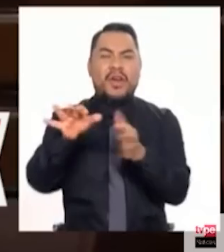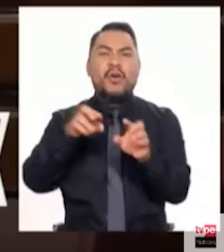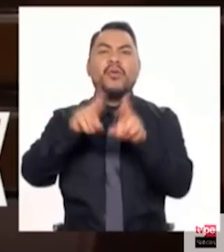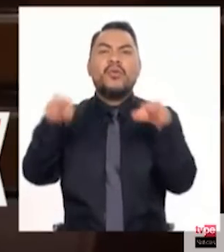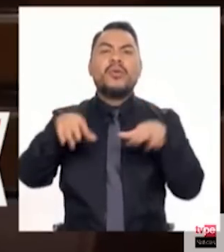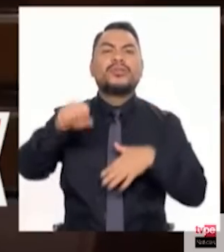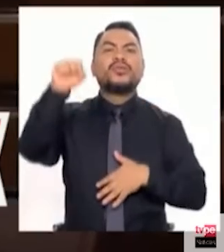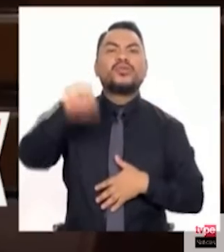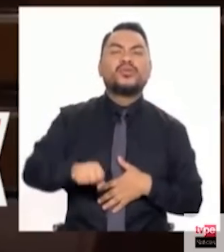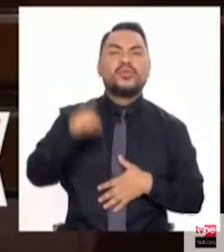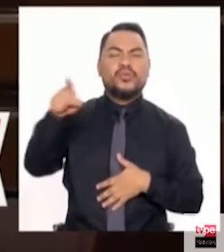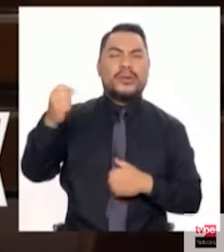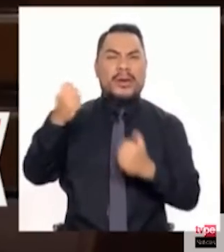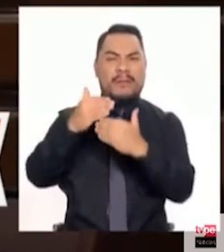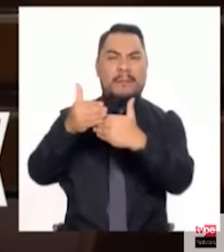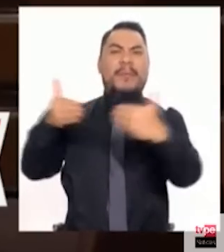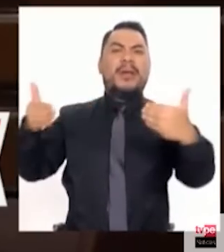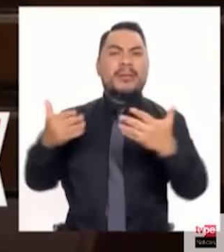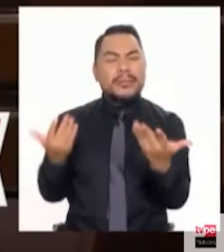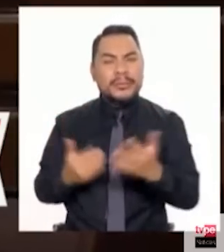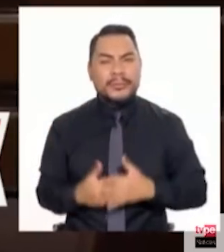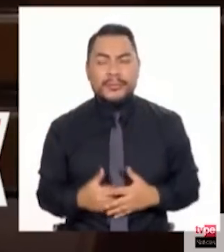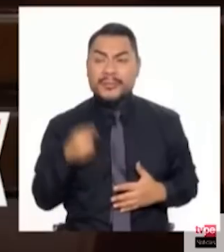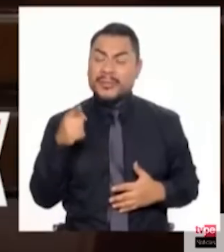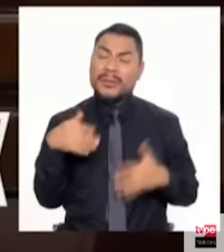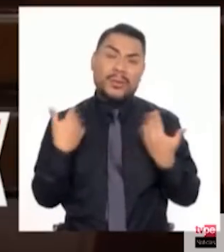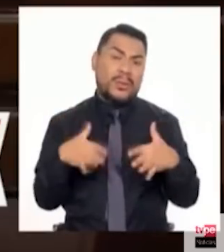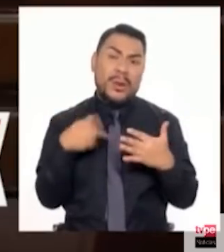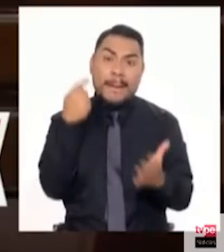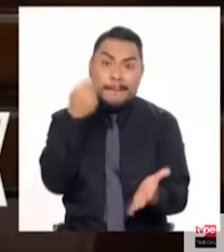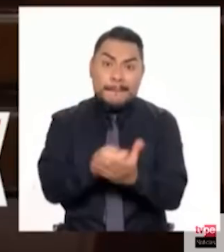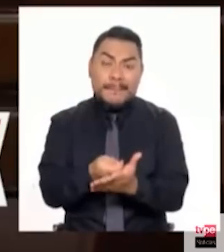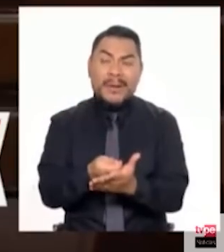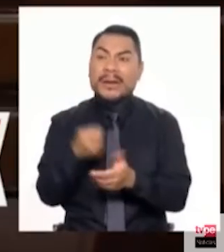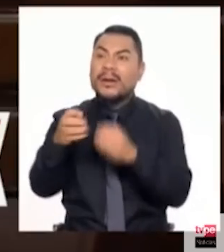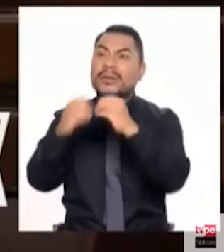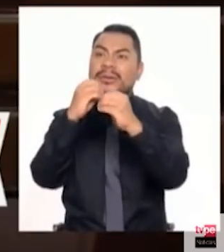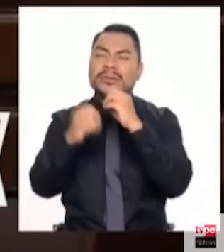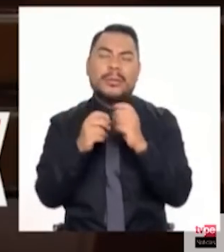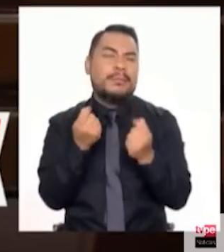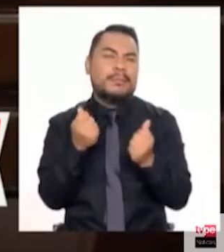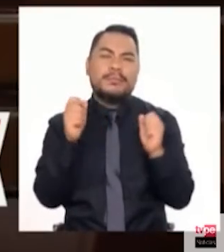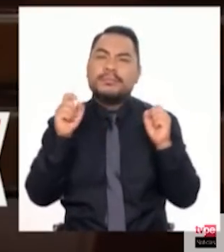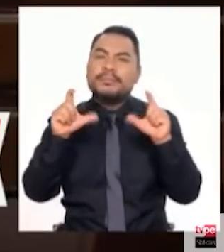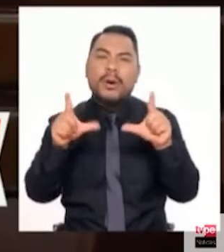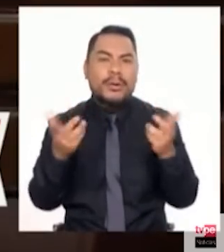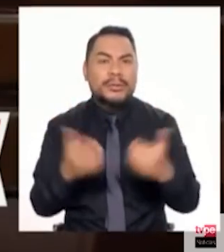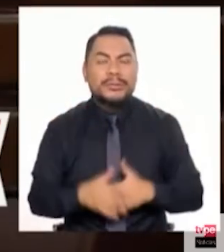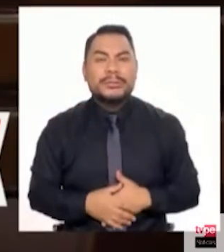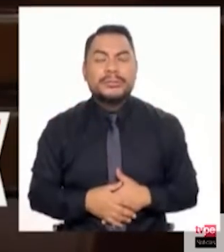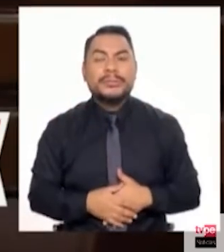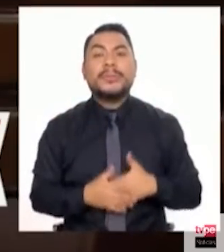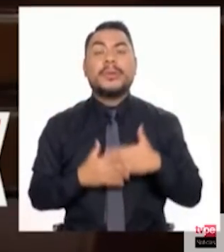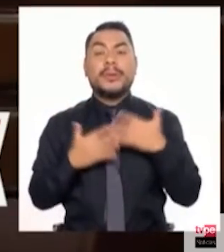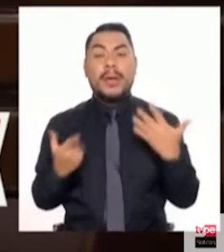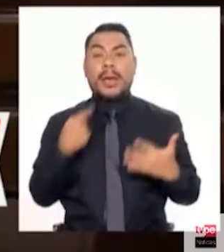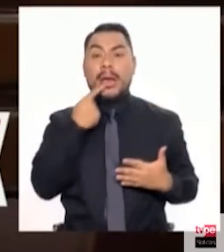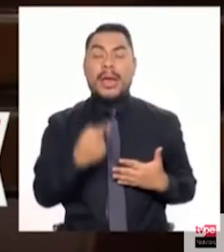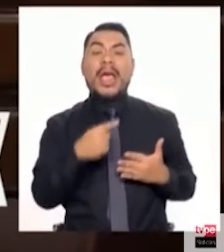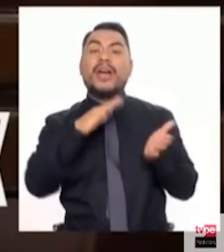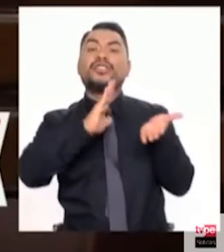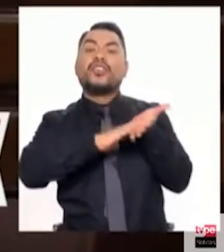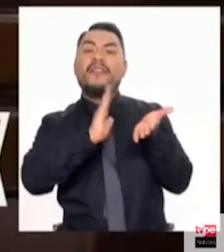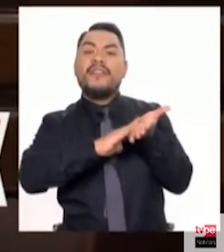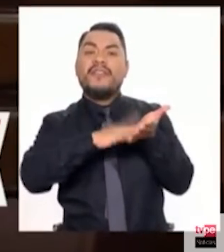sur el costo del daño fue inmenso según los registros de la defensoría